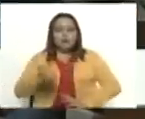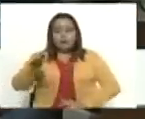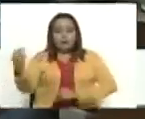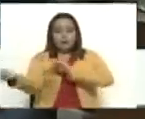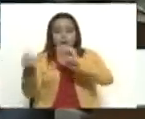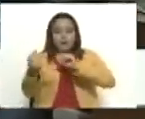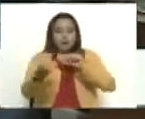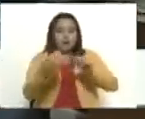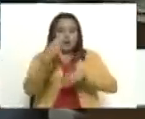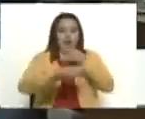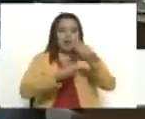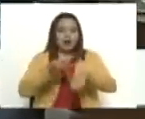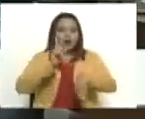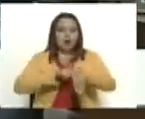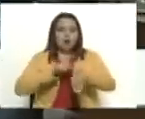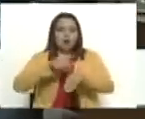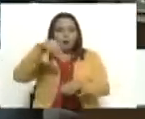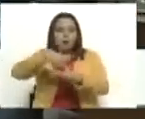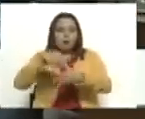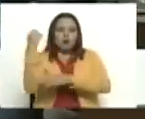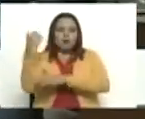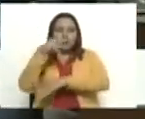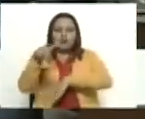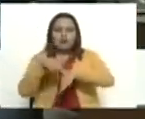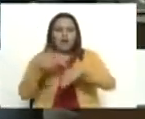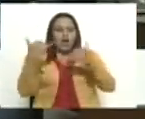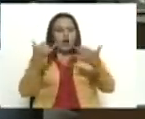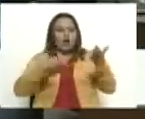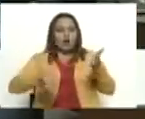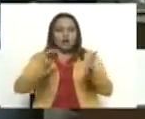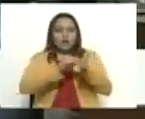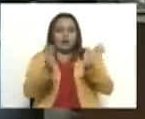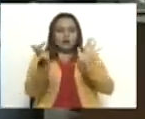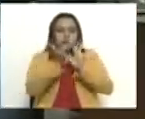debate que se da hasta ahora en la Asamblea Nacional. Con ella retornamos el pase al estudio. Adelante.